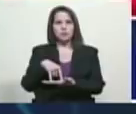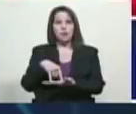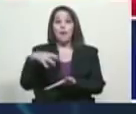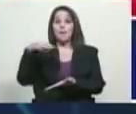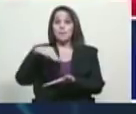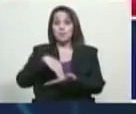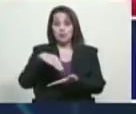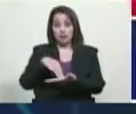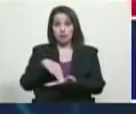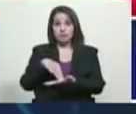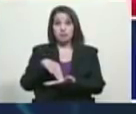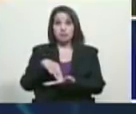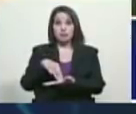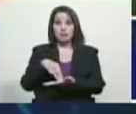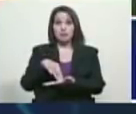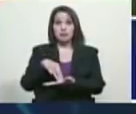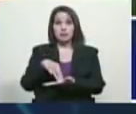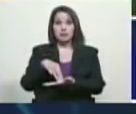Miranda,